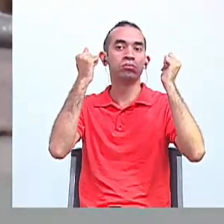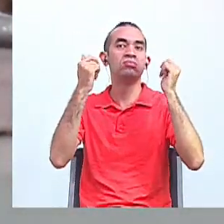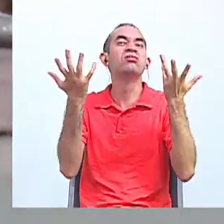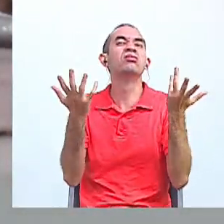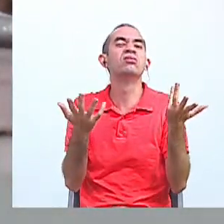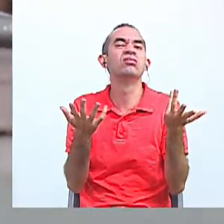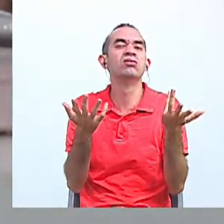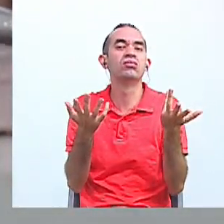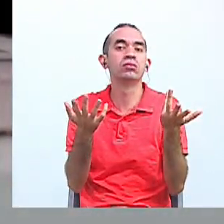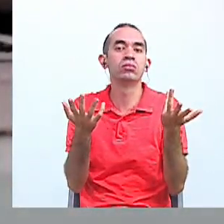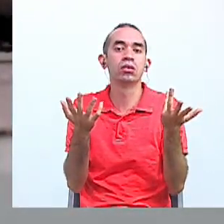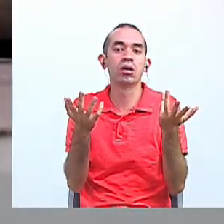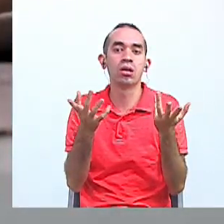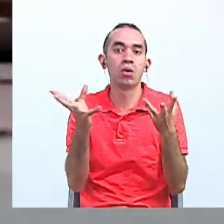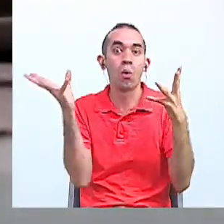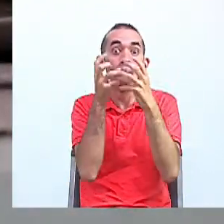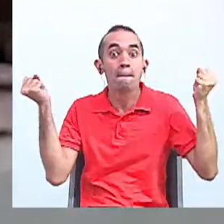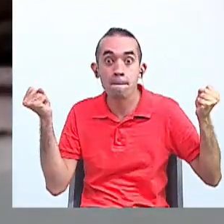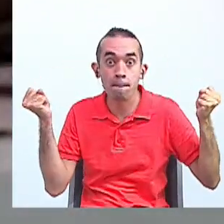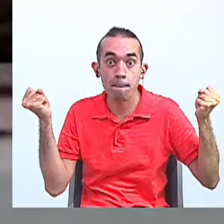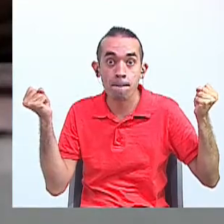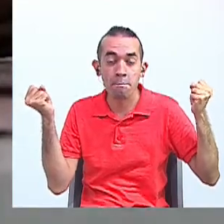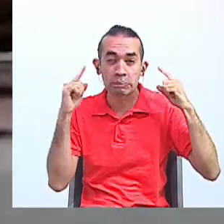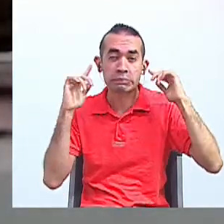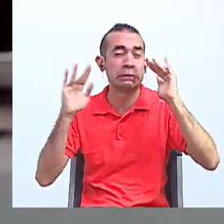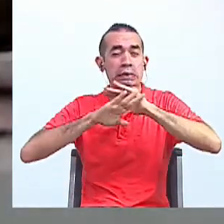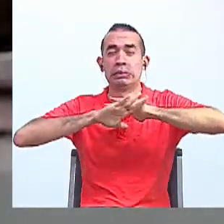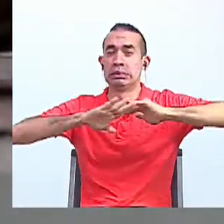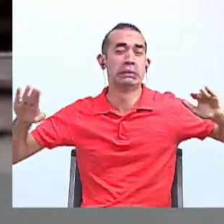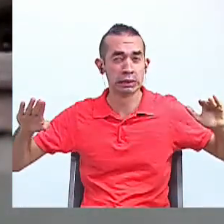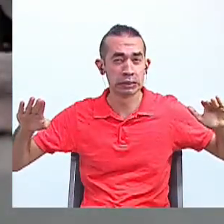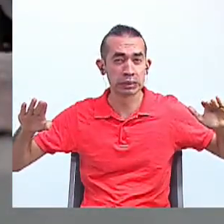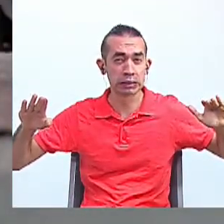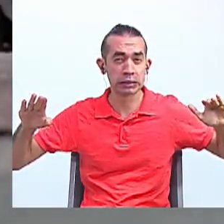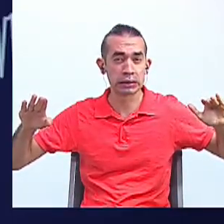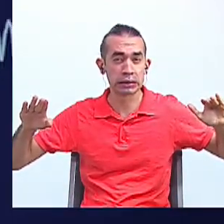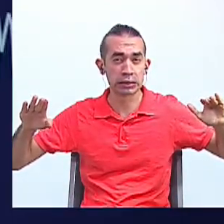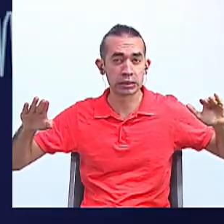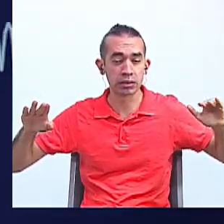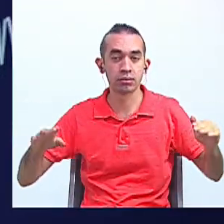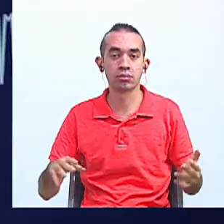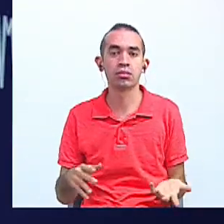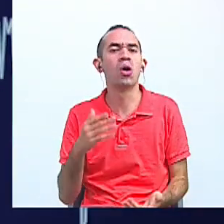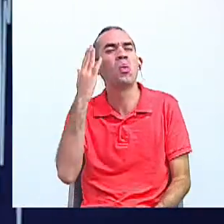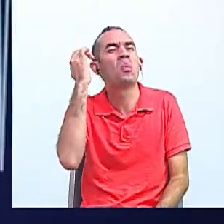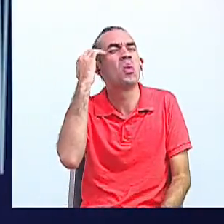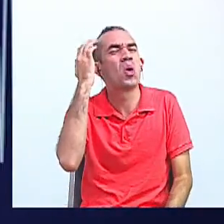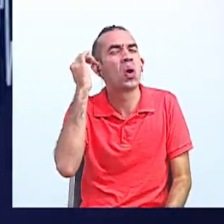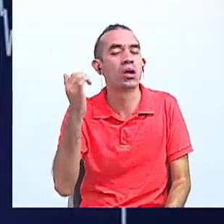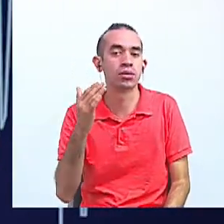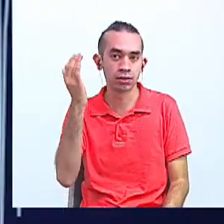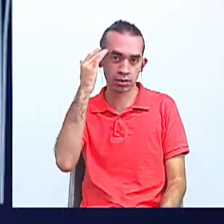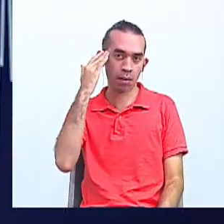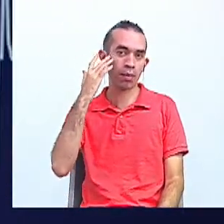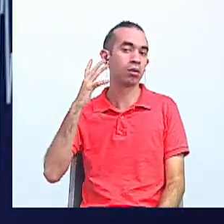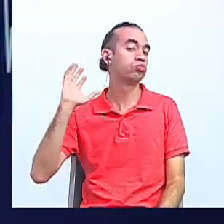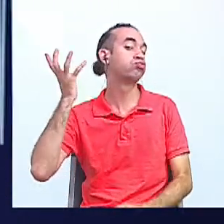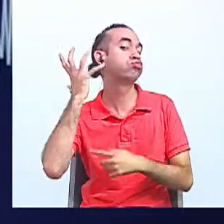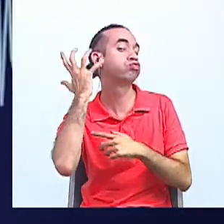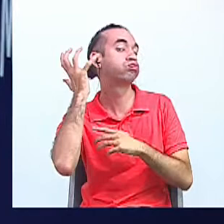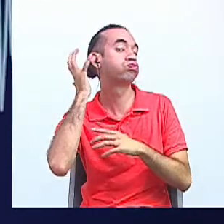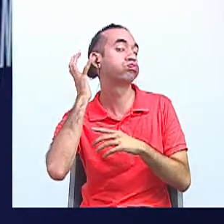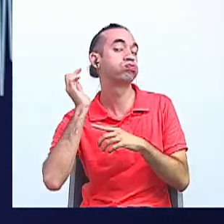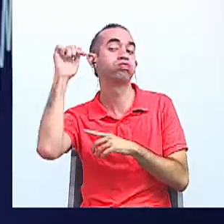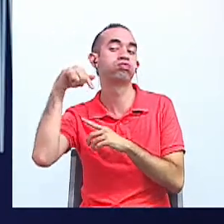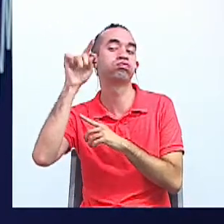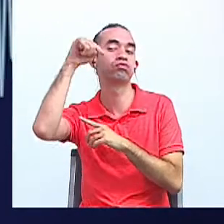volvería muy silencioso. No escucharías nada. Esto ocurre porque las ondas sonoras son de